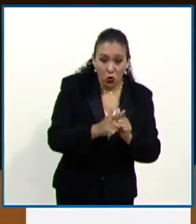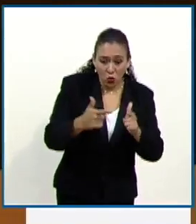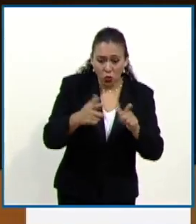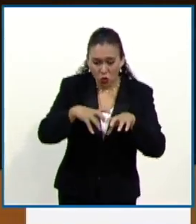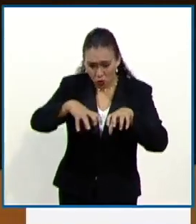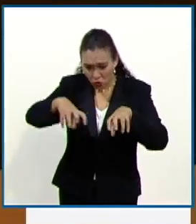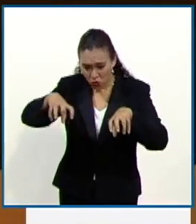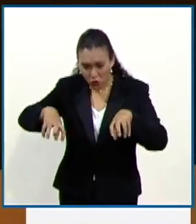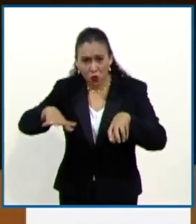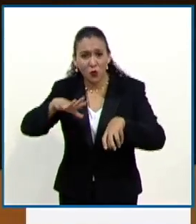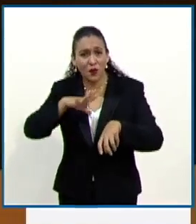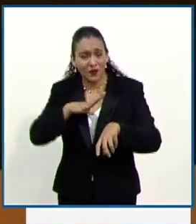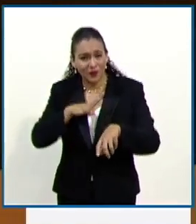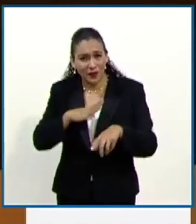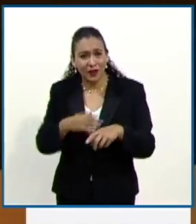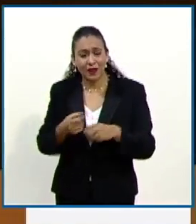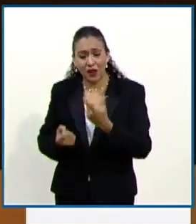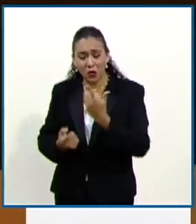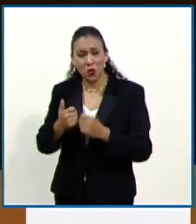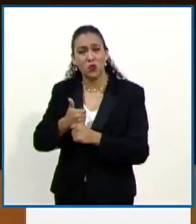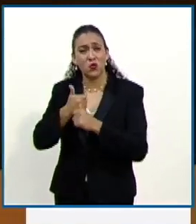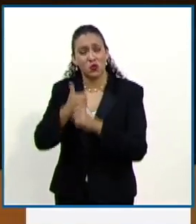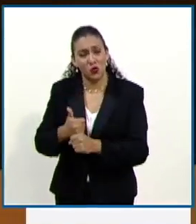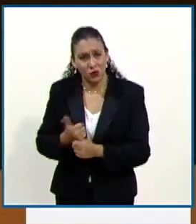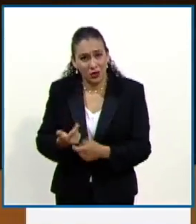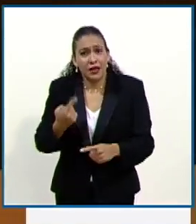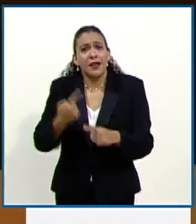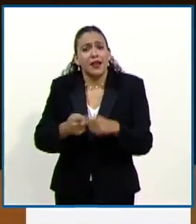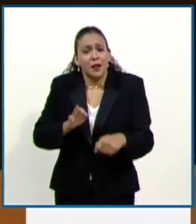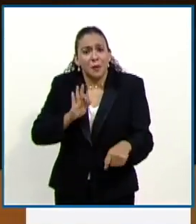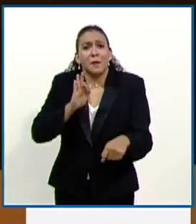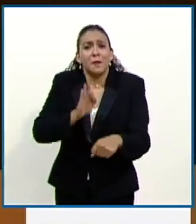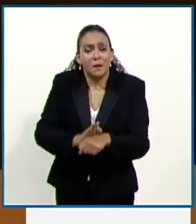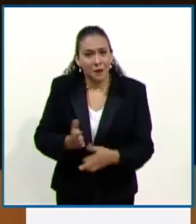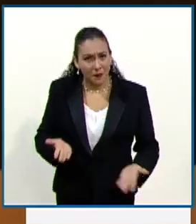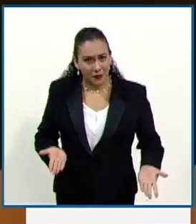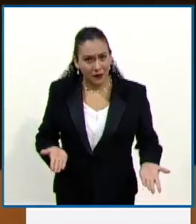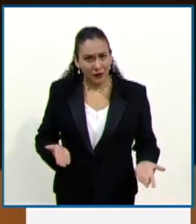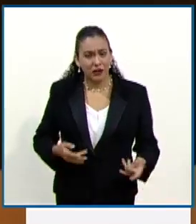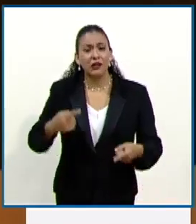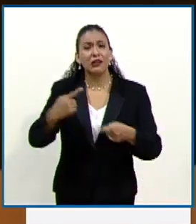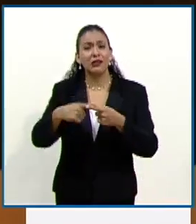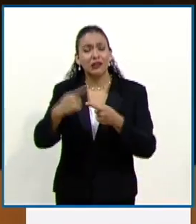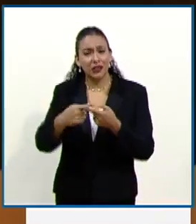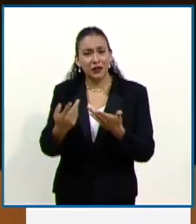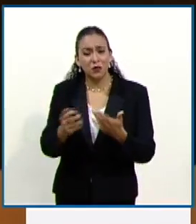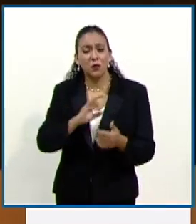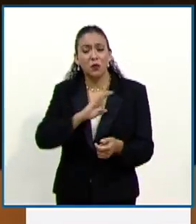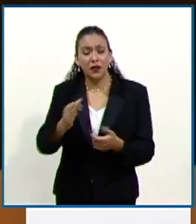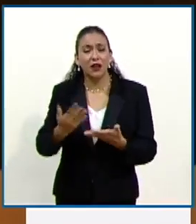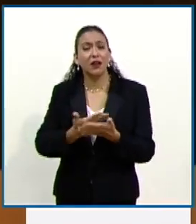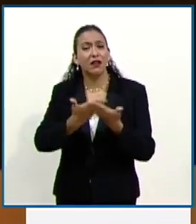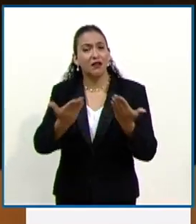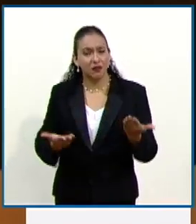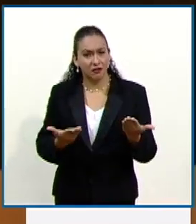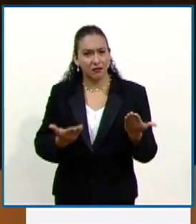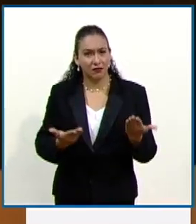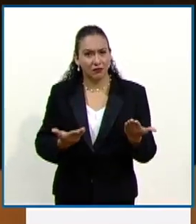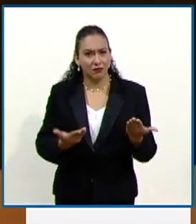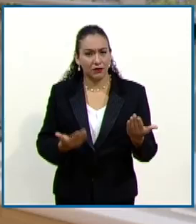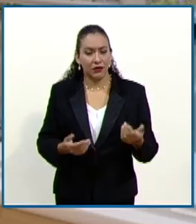indecidibles constitucionales que no pueden ponerse a gestión de la Asamblea